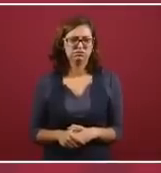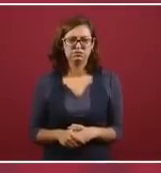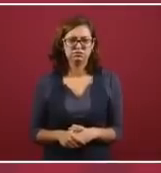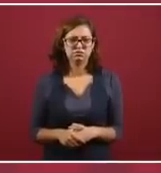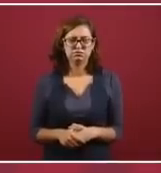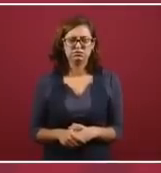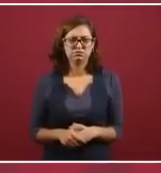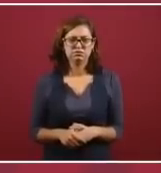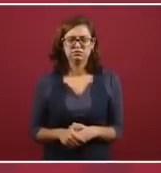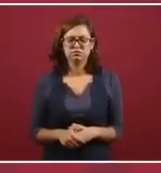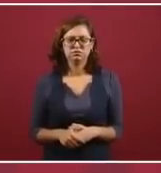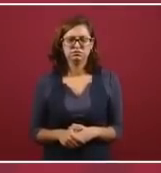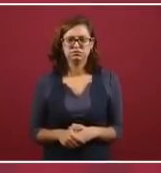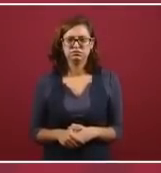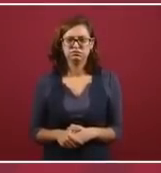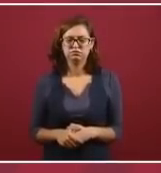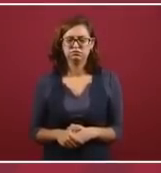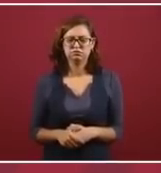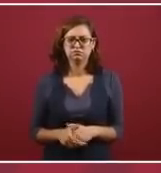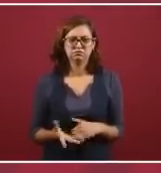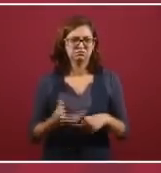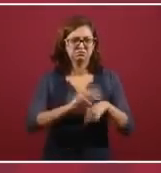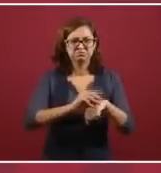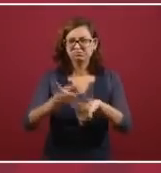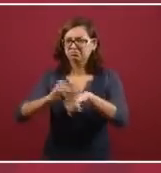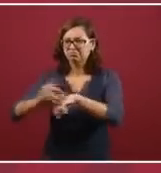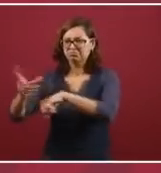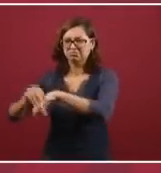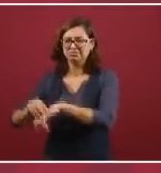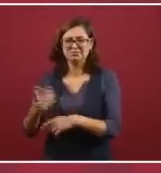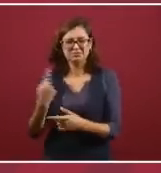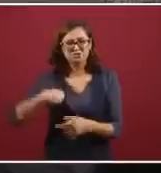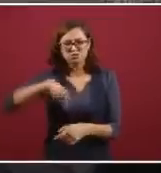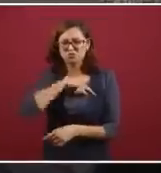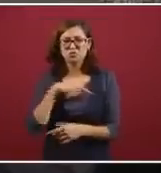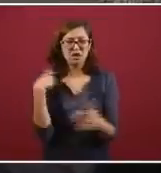No queremos ni siquiera construir cárceles.